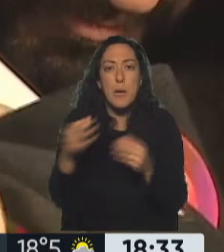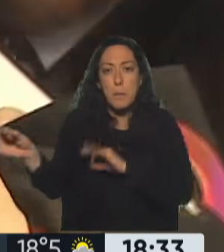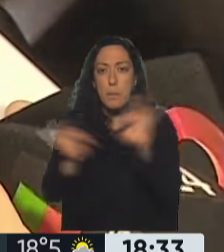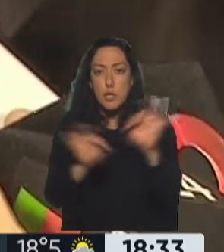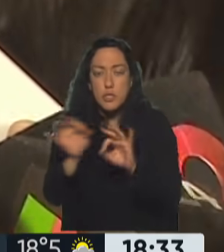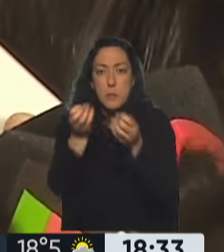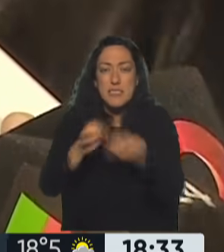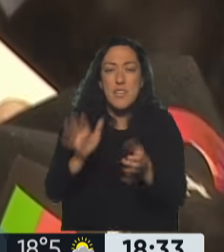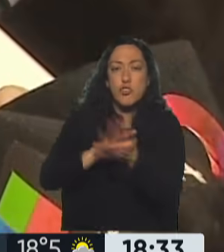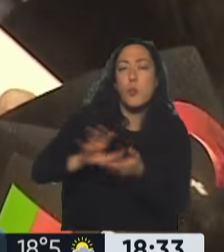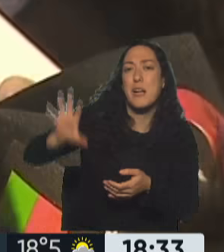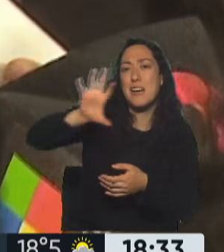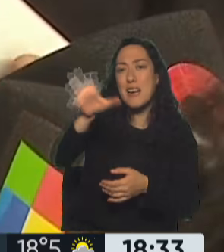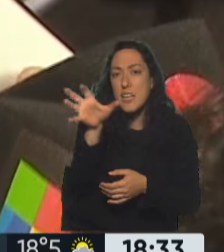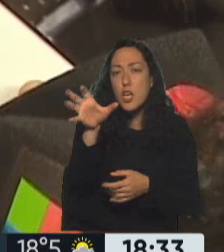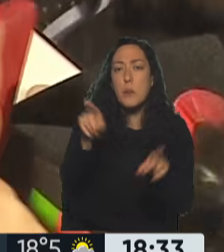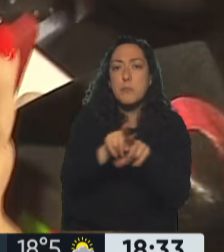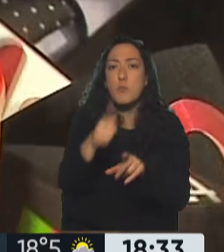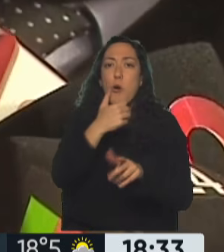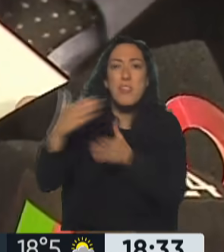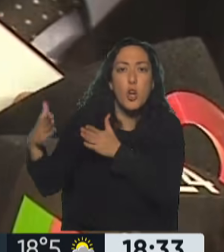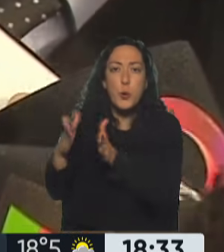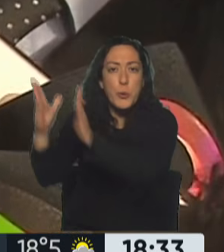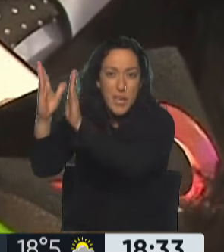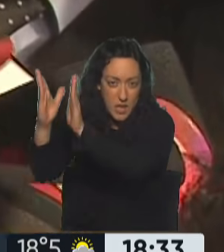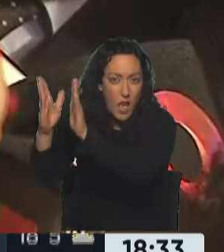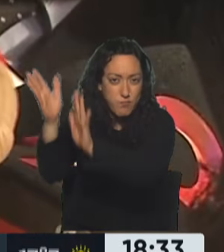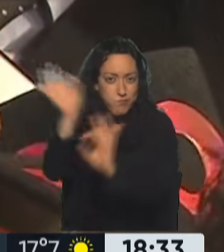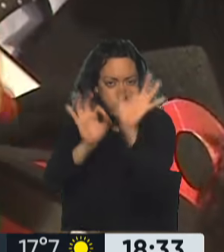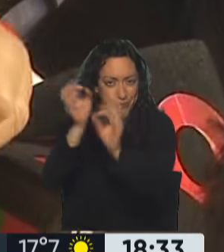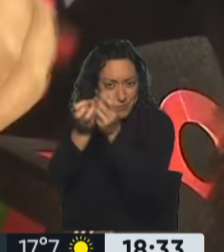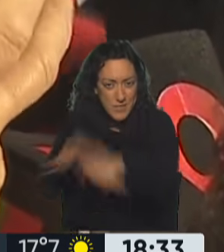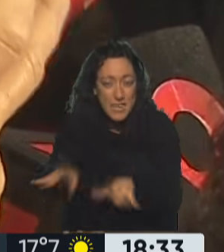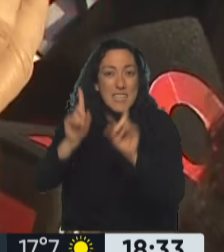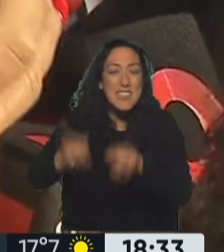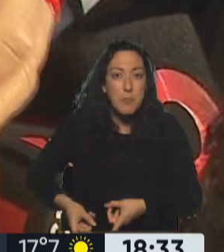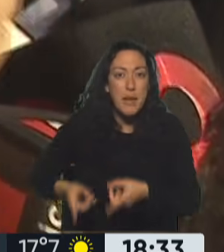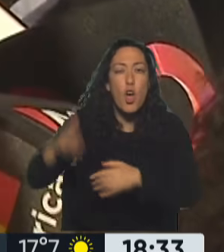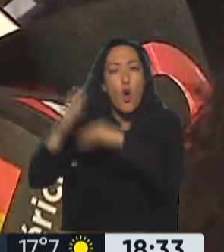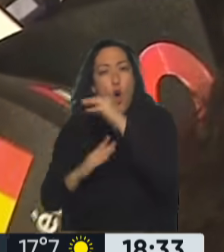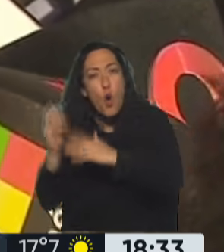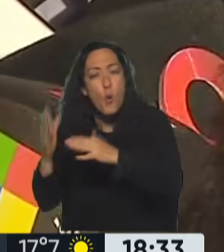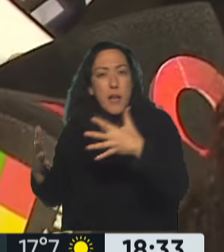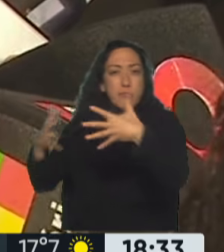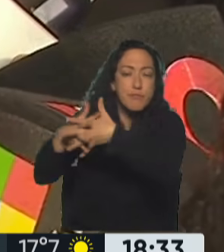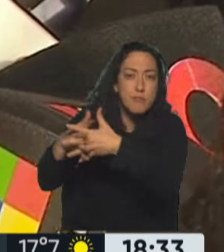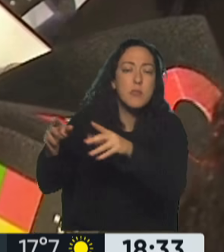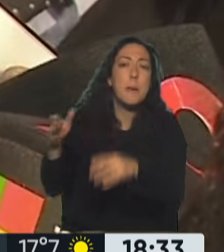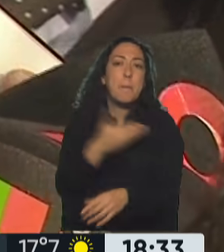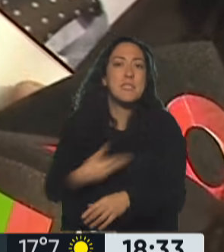proyecto regional de cara a la hidrovía, pero además definiendo algunas obras de integración con el presidente